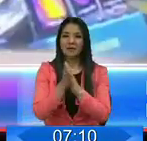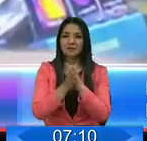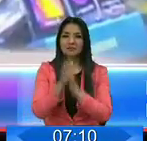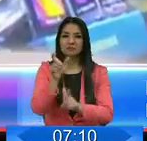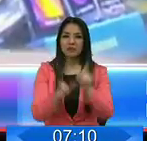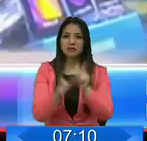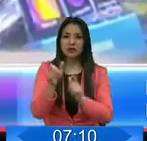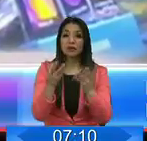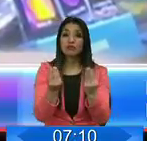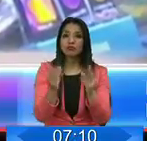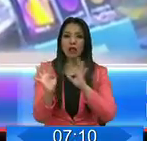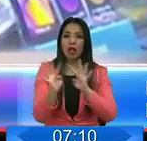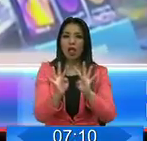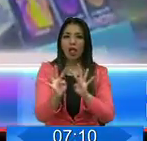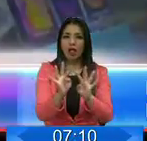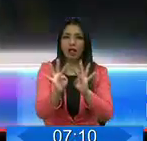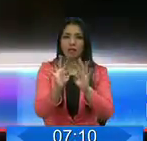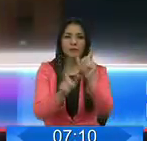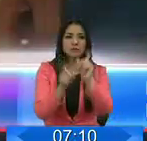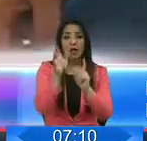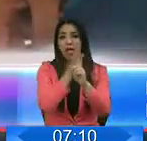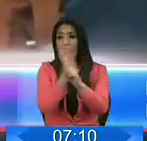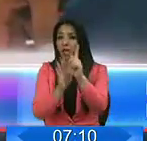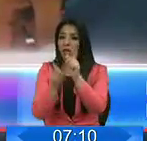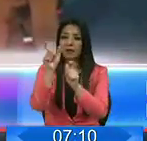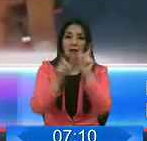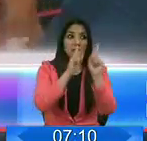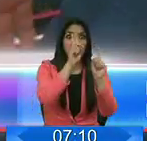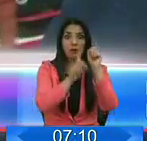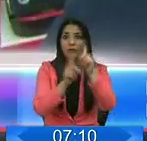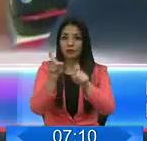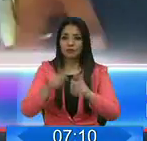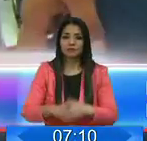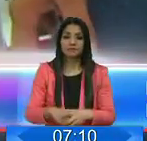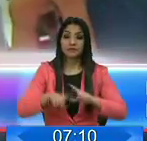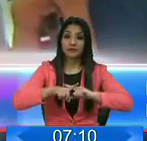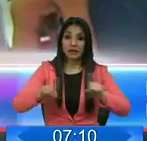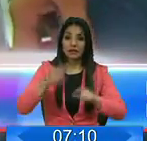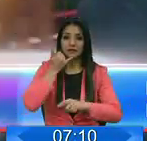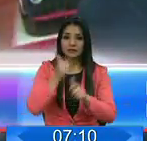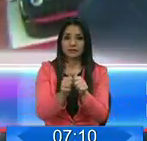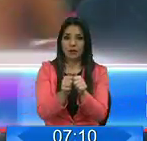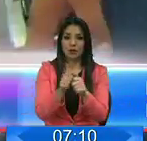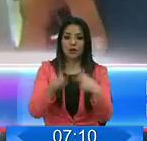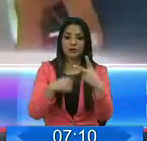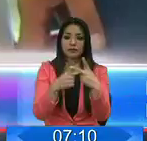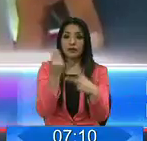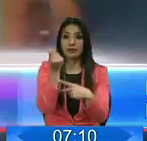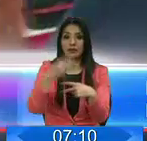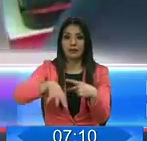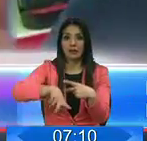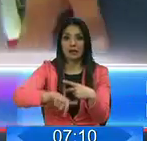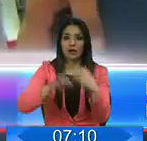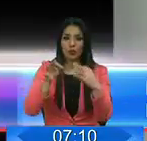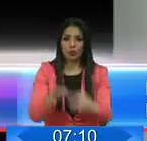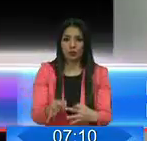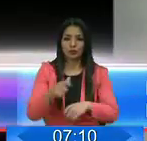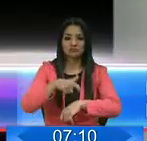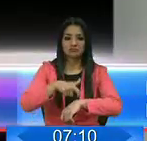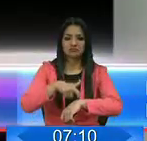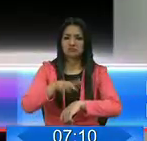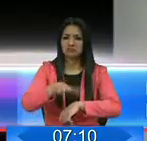la distracción colectiva. Estamos hablando de varios equipos y también lo que es el dinero del efectivo de lo que se hizo en el día hasta esa hora. Estamos hablando más o